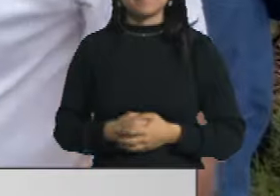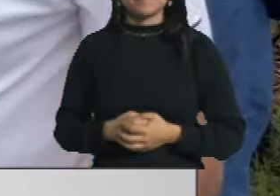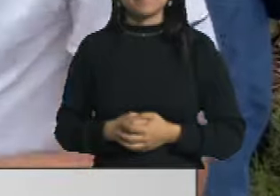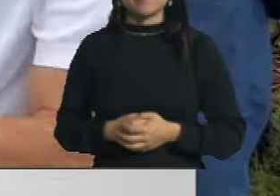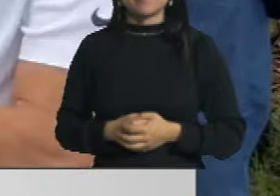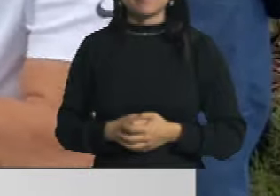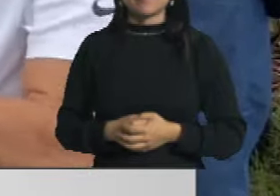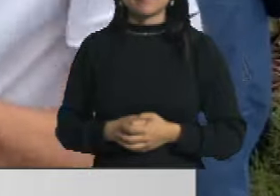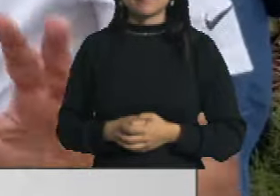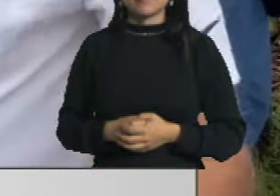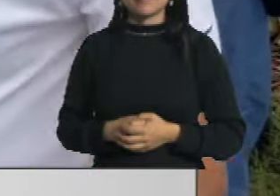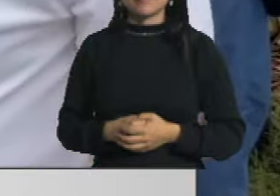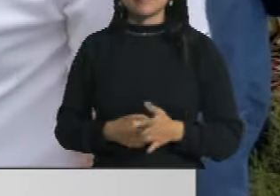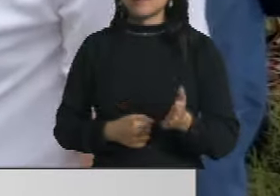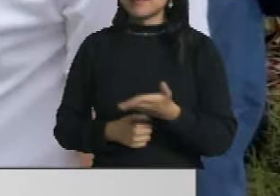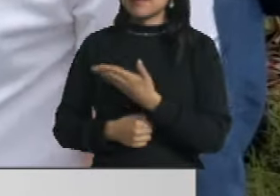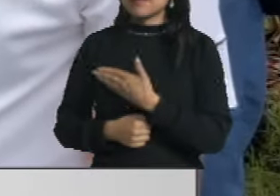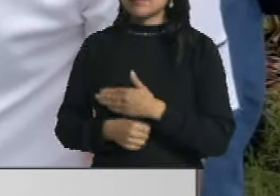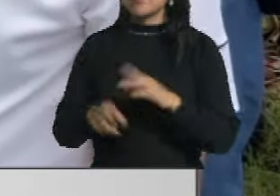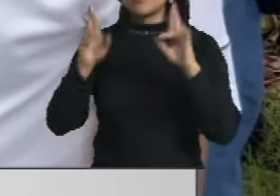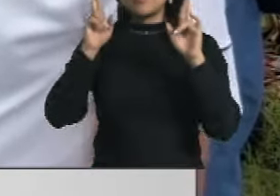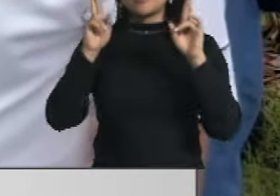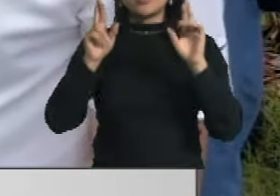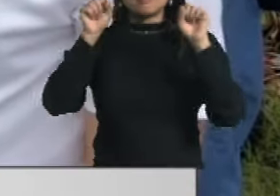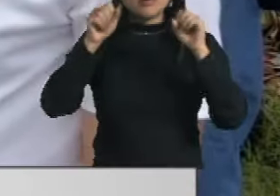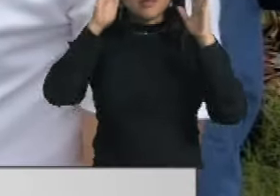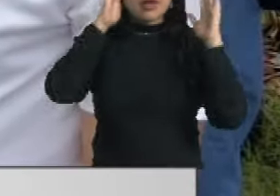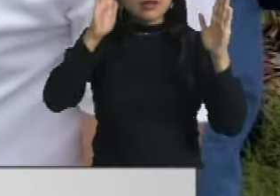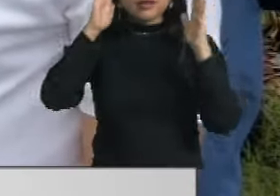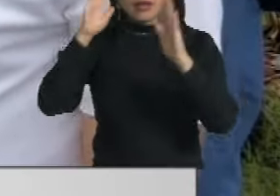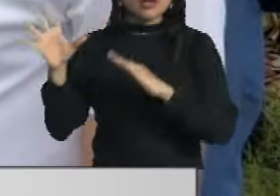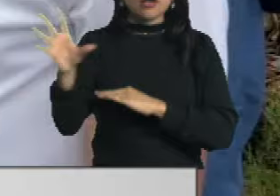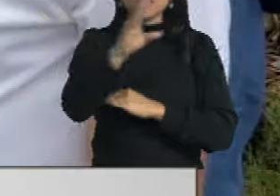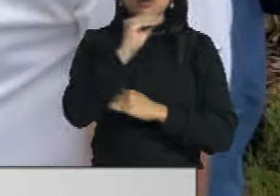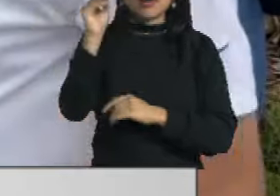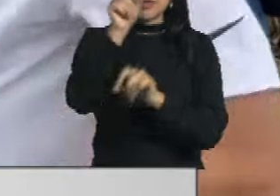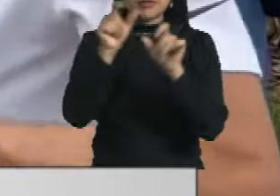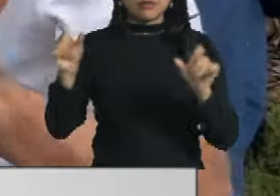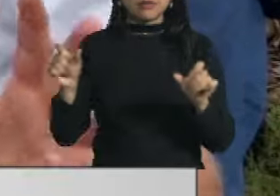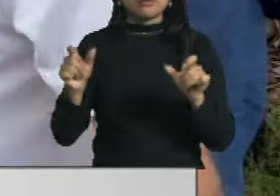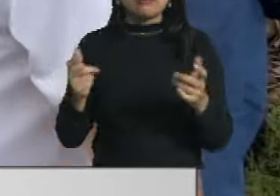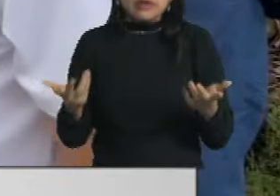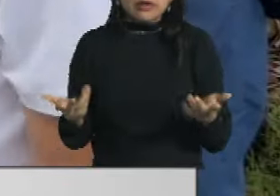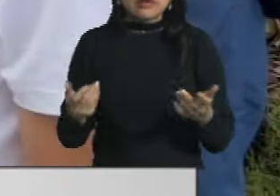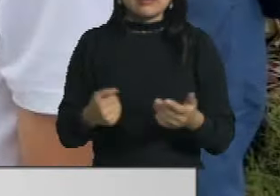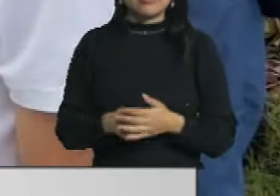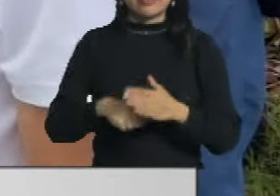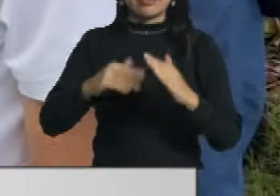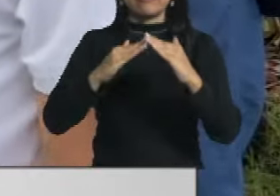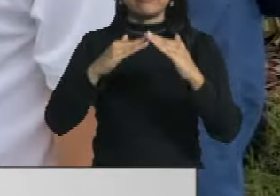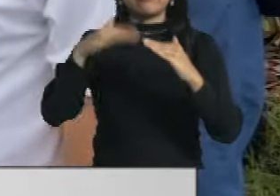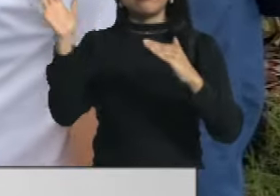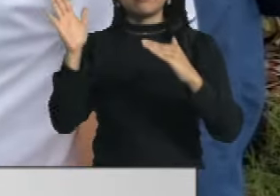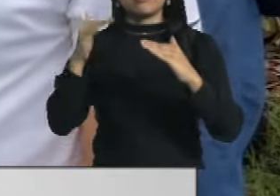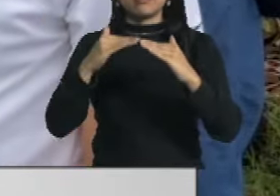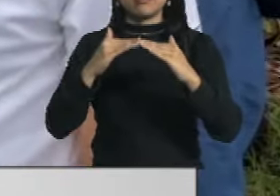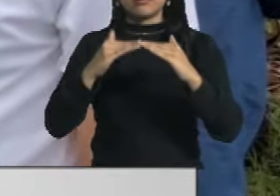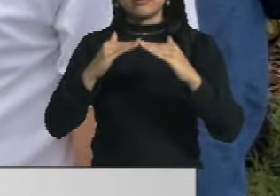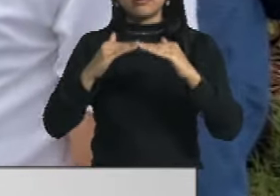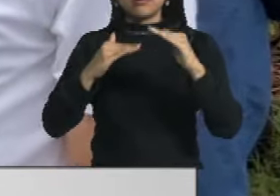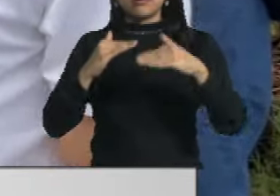ojalá podamos atender a todos y cada una de las personas que tuvo el percance de la voladura de techos por el vendaval que hubo, que